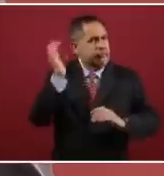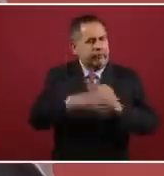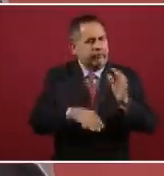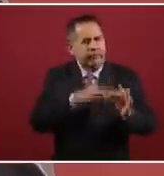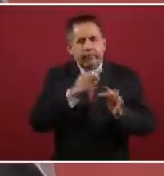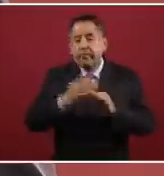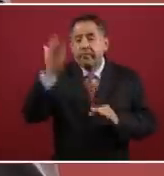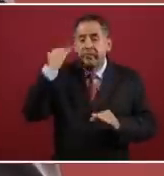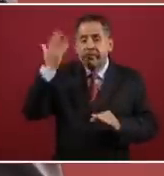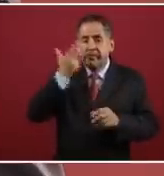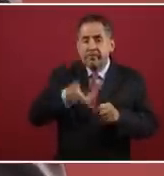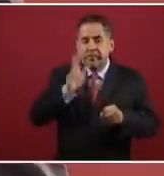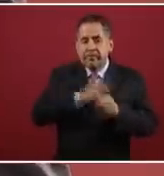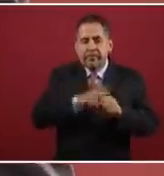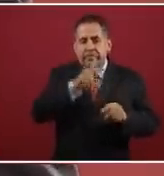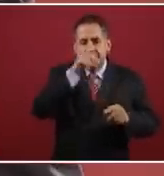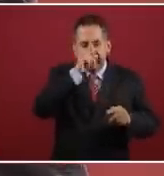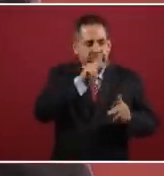dejaron